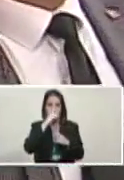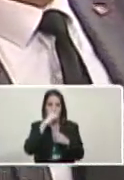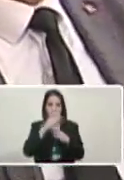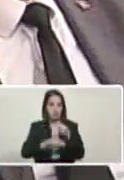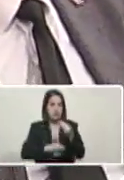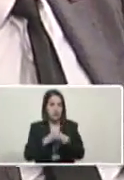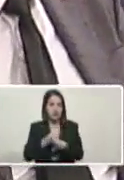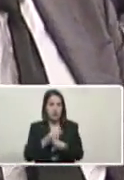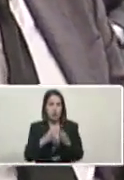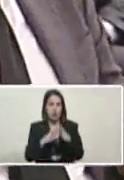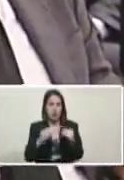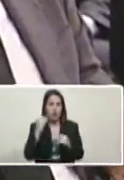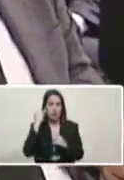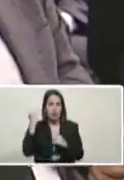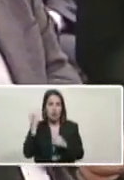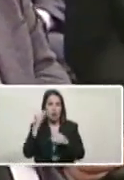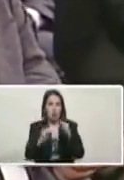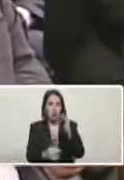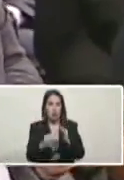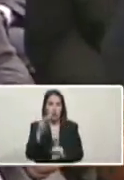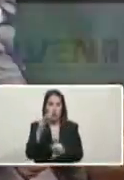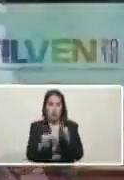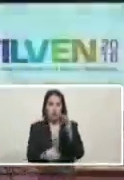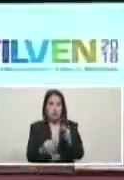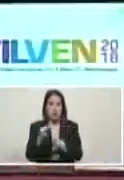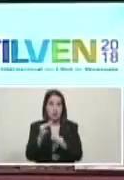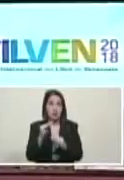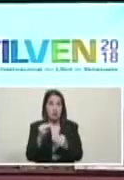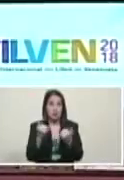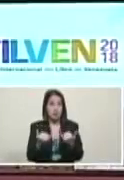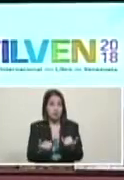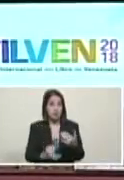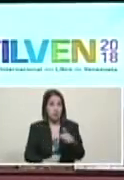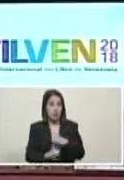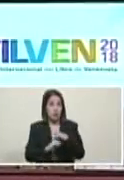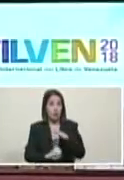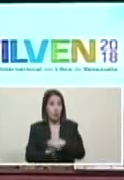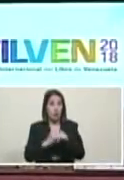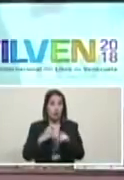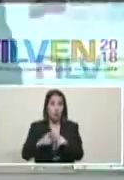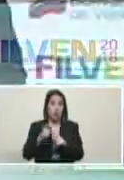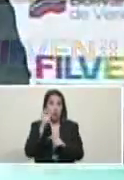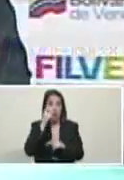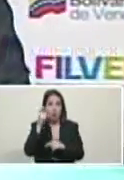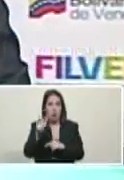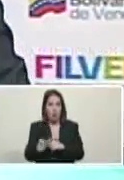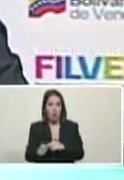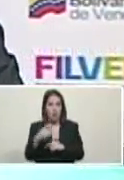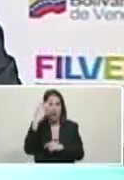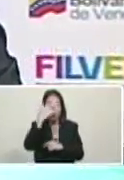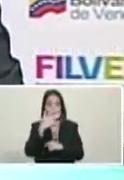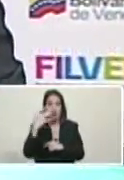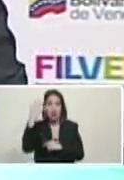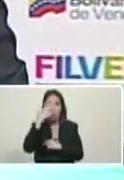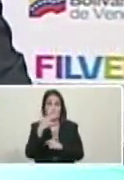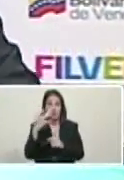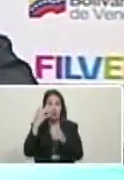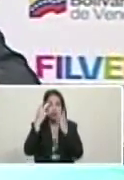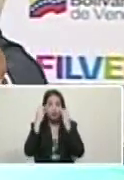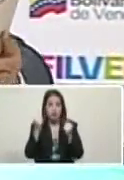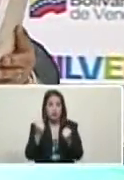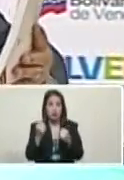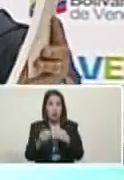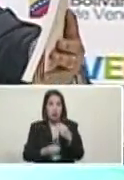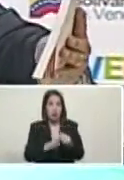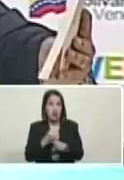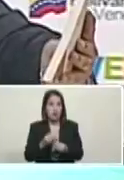de justicia. Aquí también tenemos de Reinaldo Bolívar, un gran africanista, ¿no? Querido